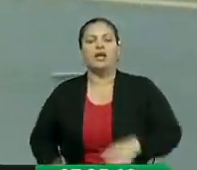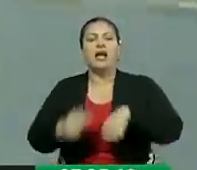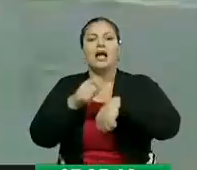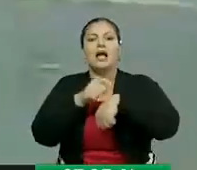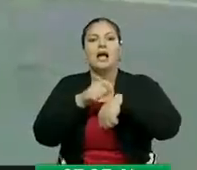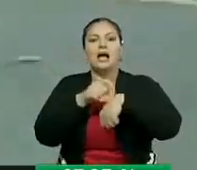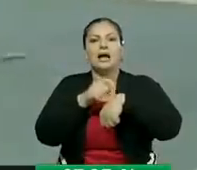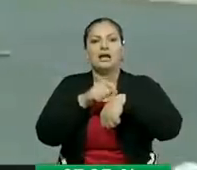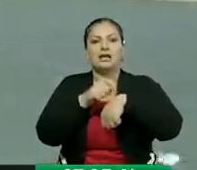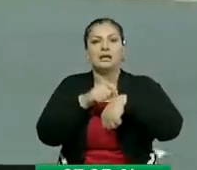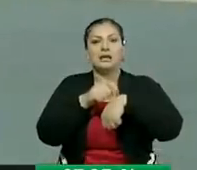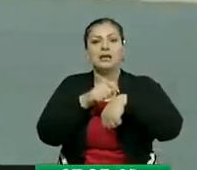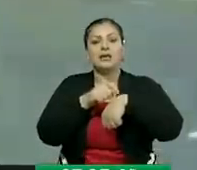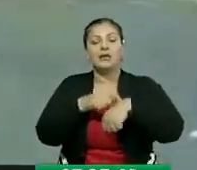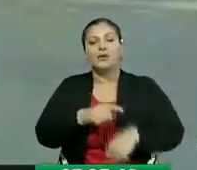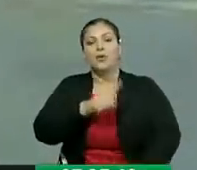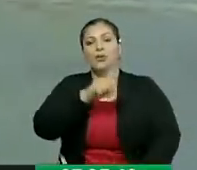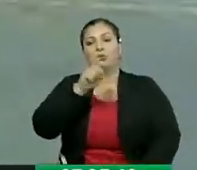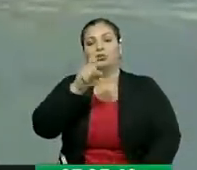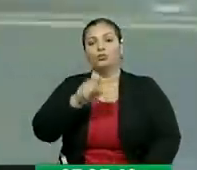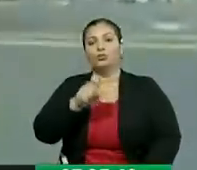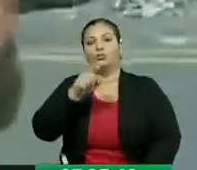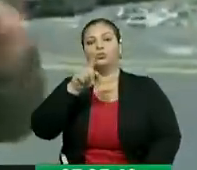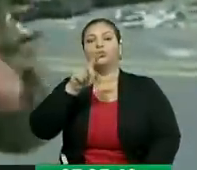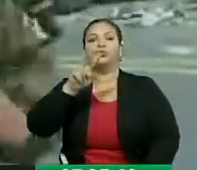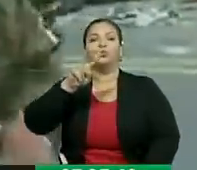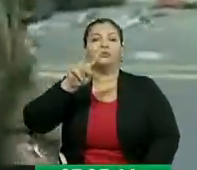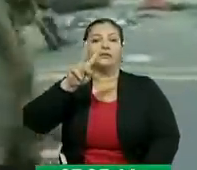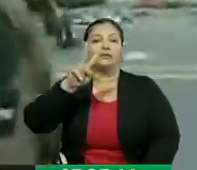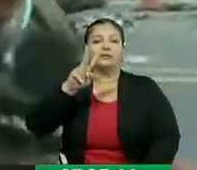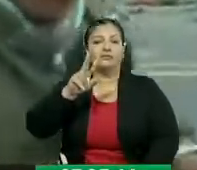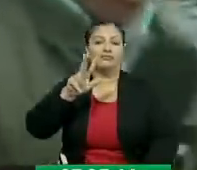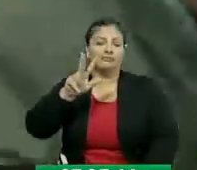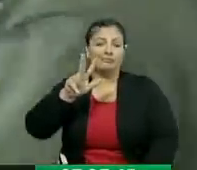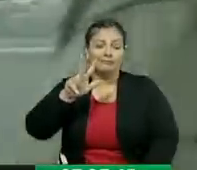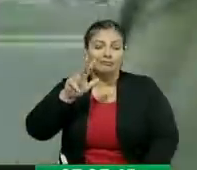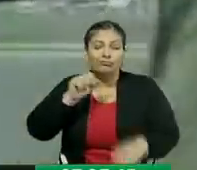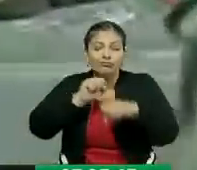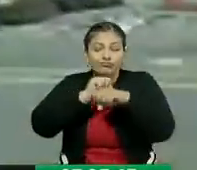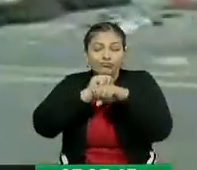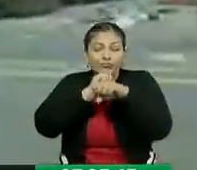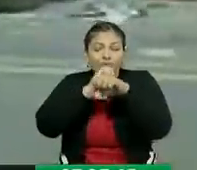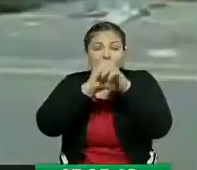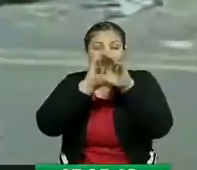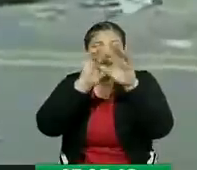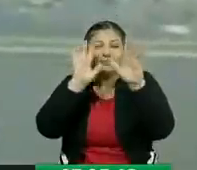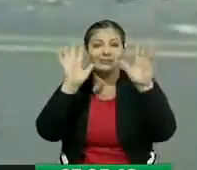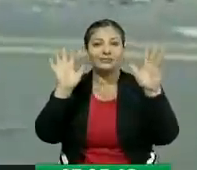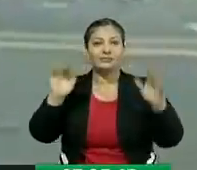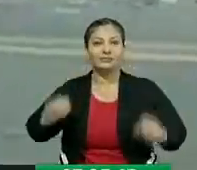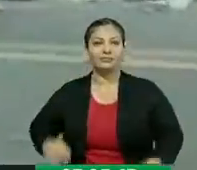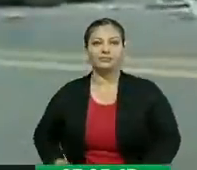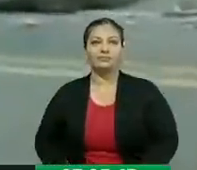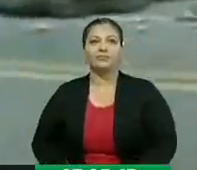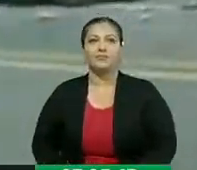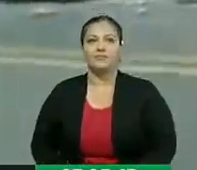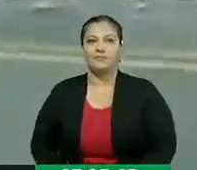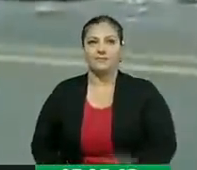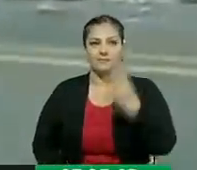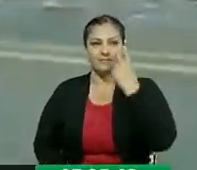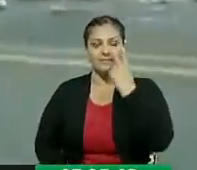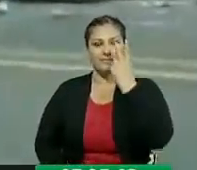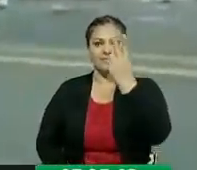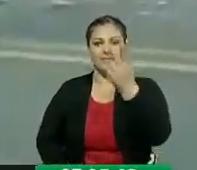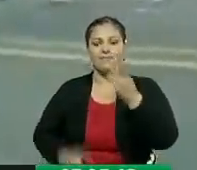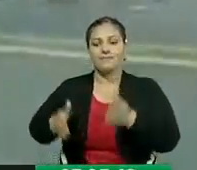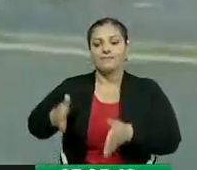la mañana de este día martes. Nosotros nos encontramos en el sitio denominado la Curva de la Muerte,